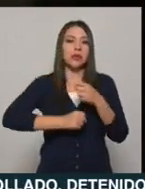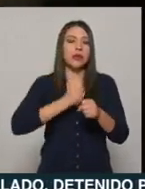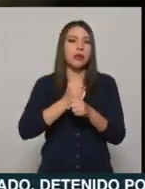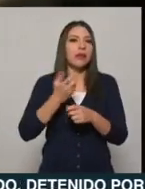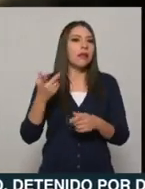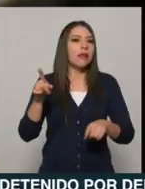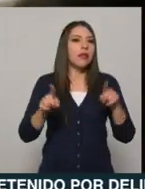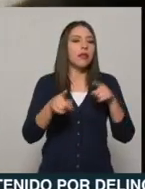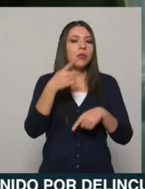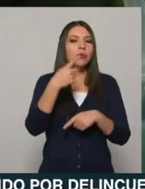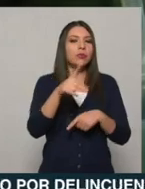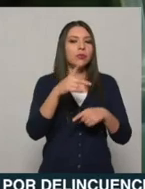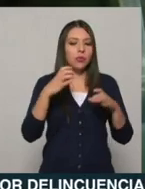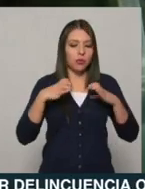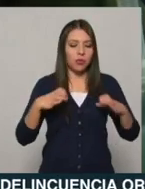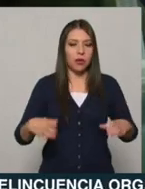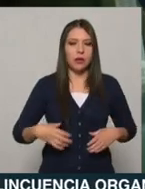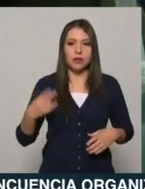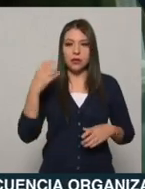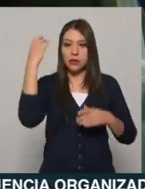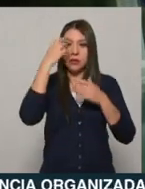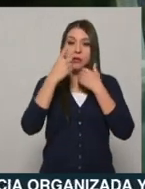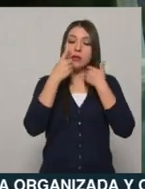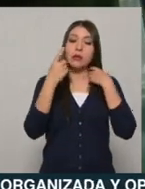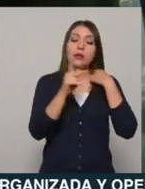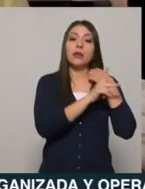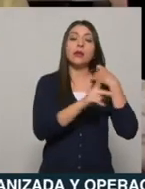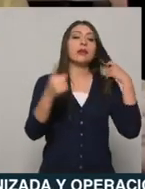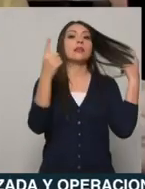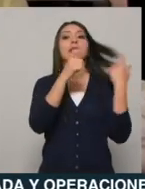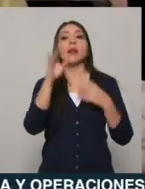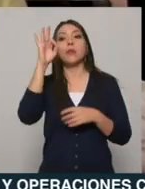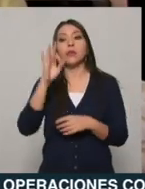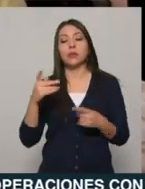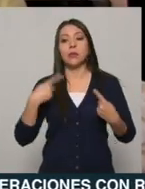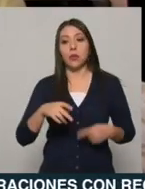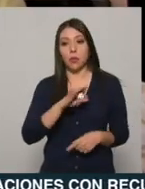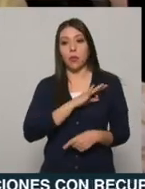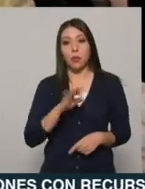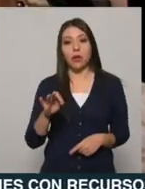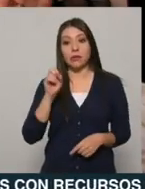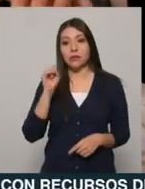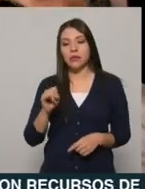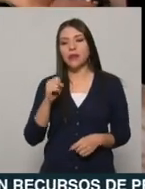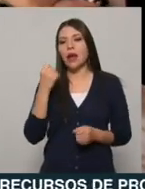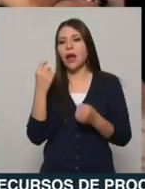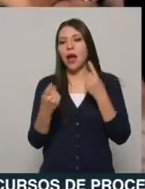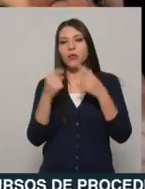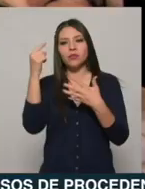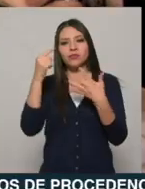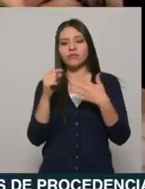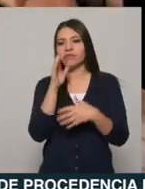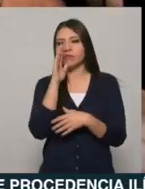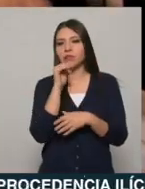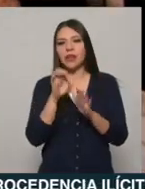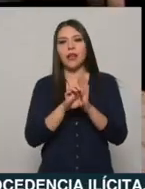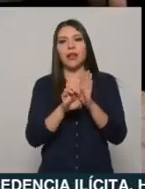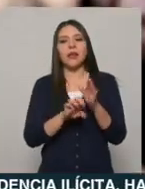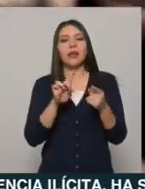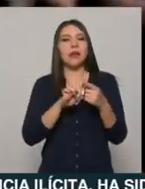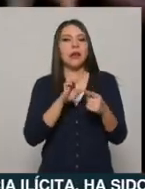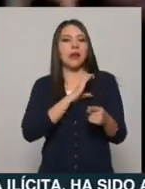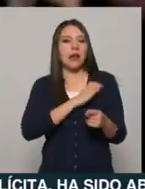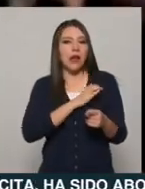se completa un protocolo. No te puedo decir que el 100% de los pacientes sean candidatos, si hay algunas contraindicaciones muy puntuales, como cáncer, algunos